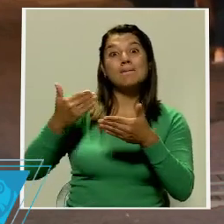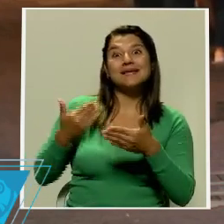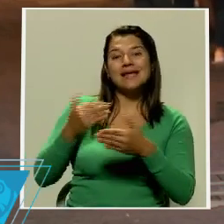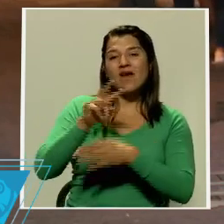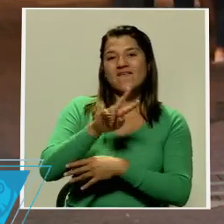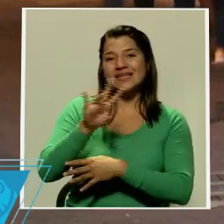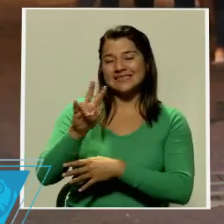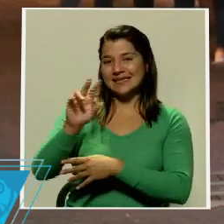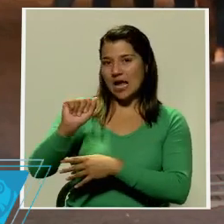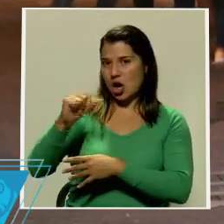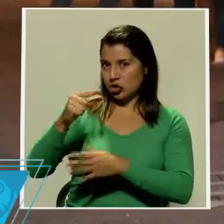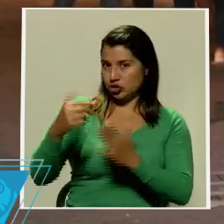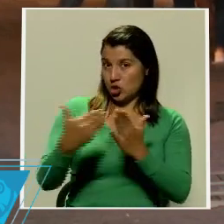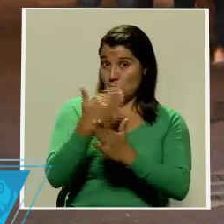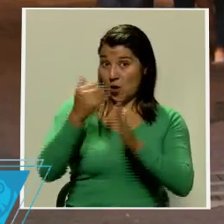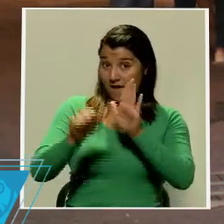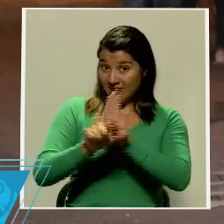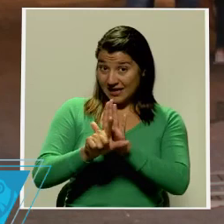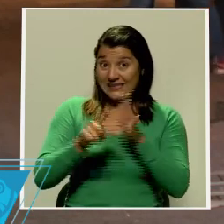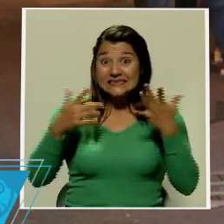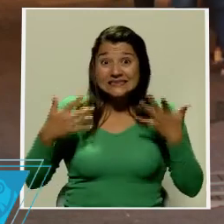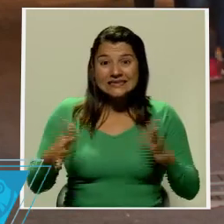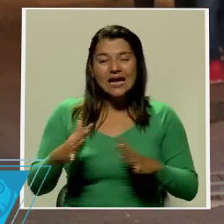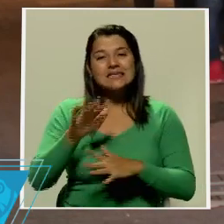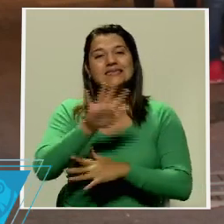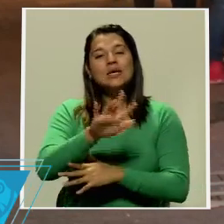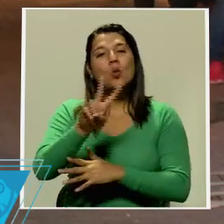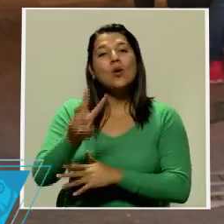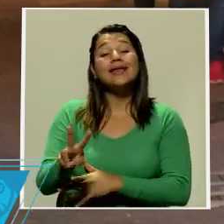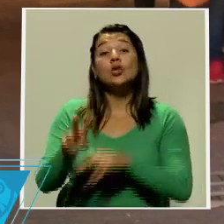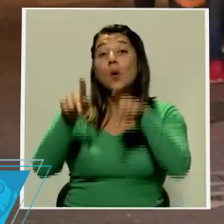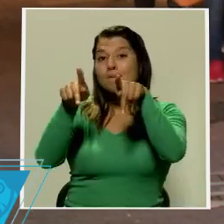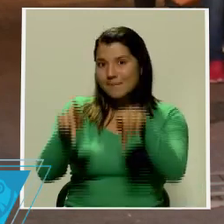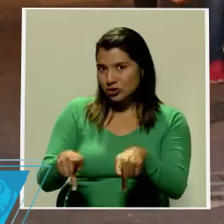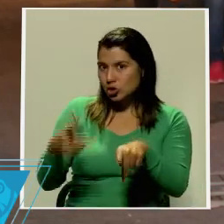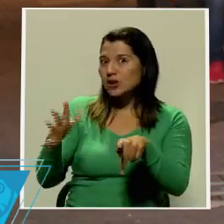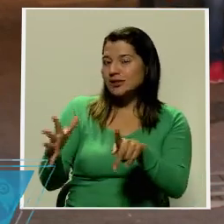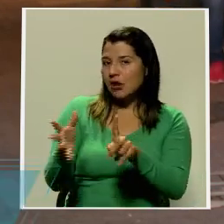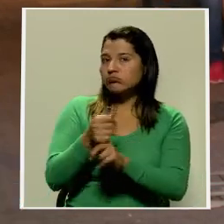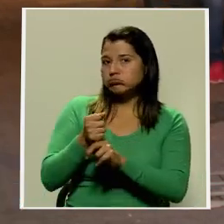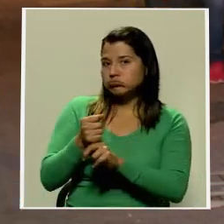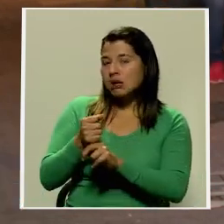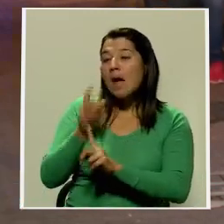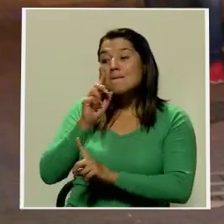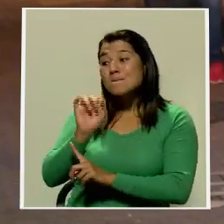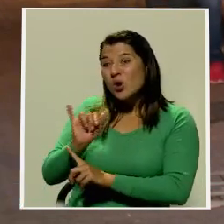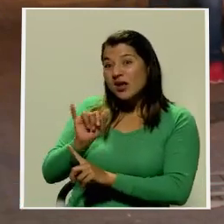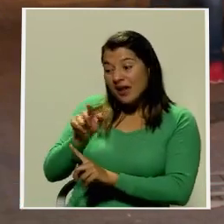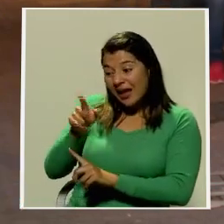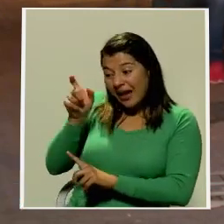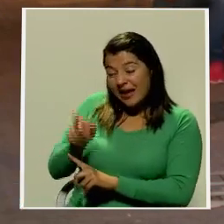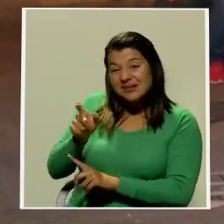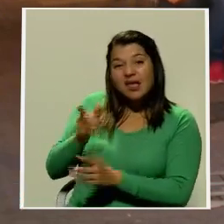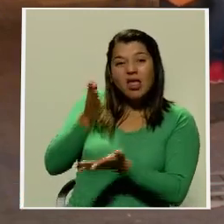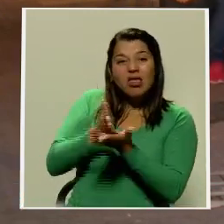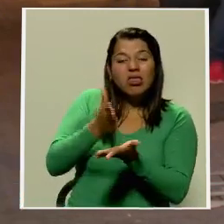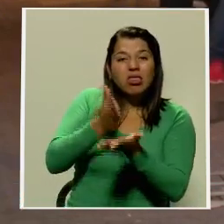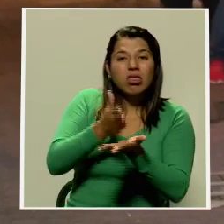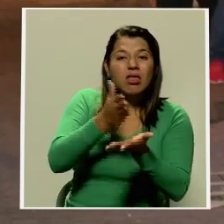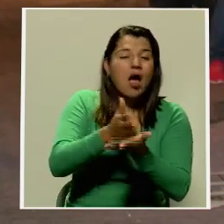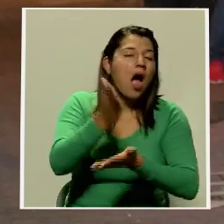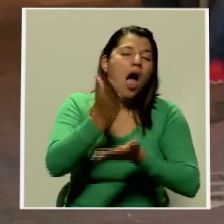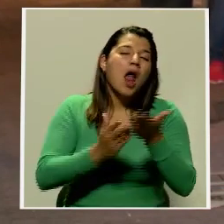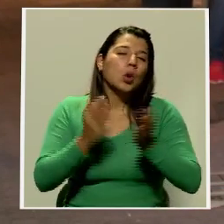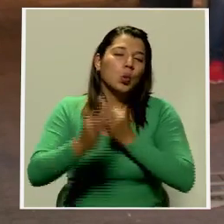como usted lo decía, 52 personas ya han sido procesadas por estos hechos de realizar algún